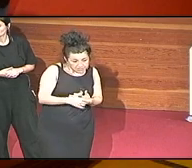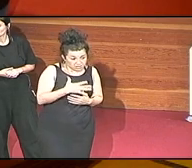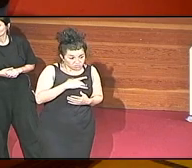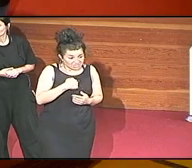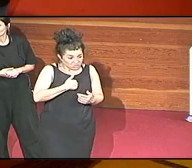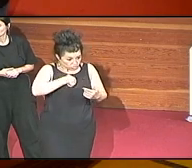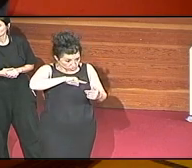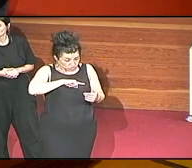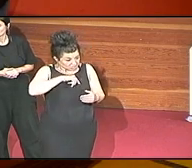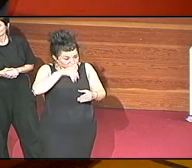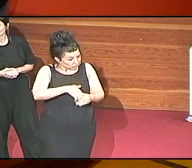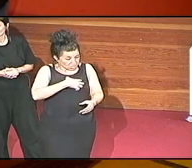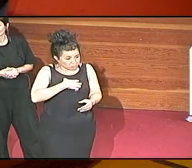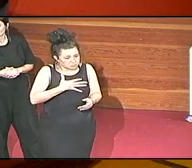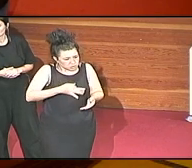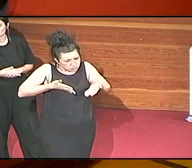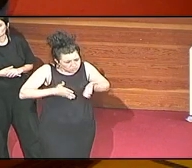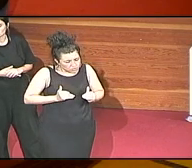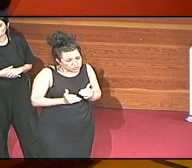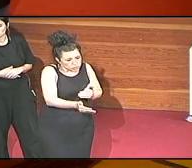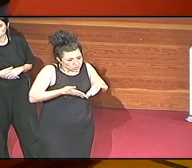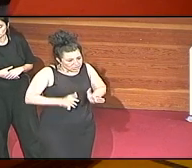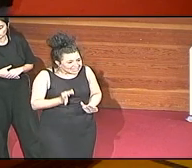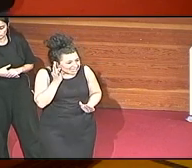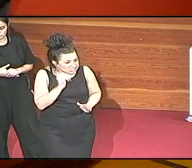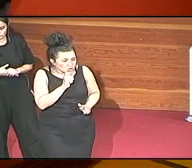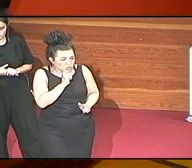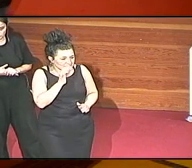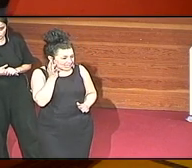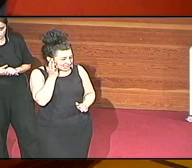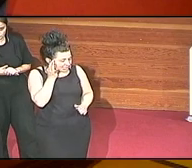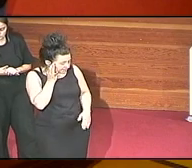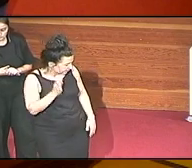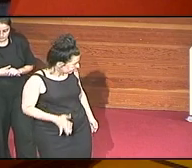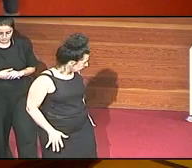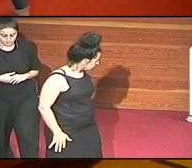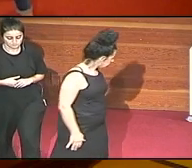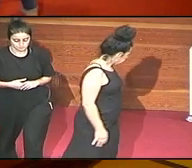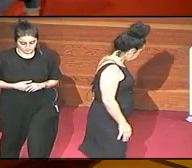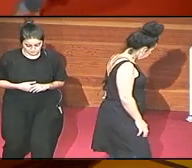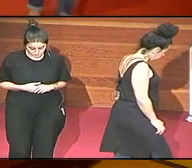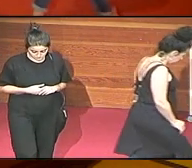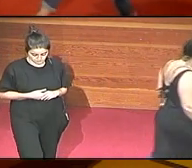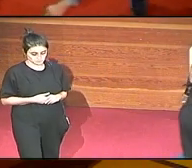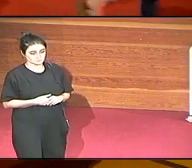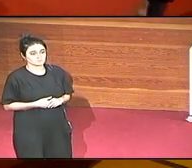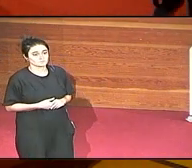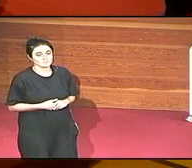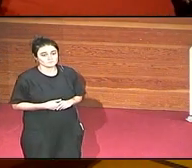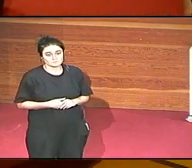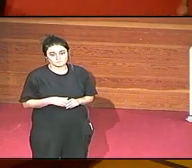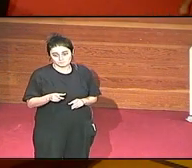no lo conseguirían pero a lo mejor sus hijas o sus sus y eso sí que lo estoy viendo en el continente africano también hay contextos